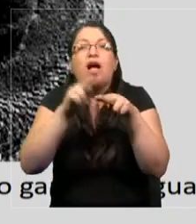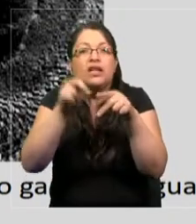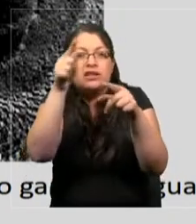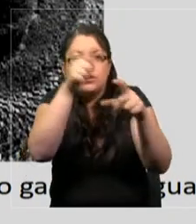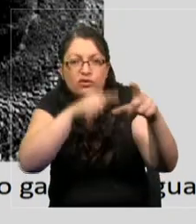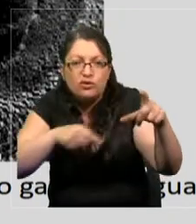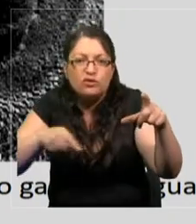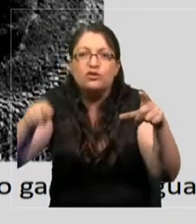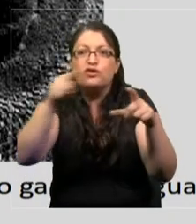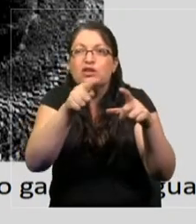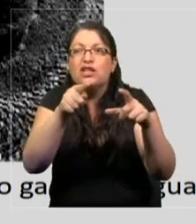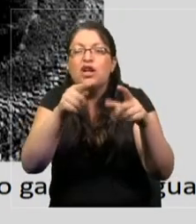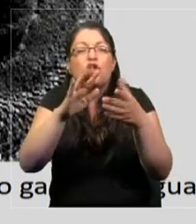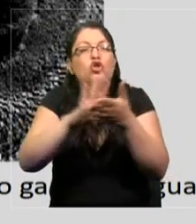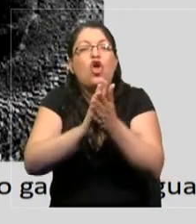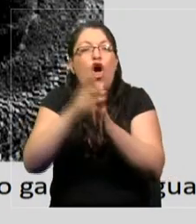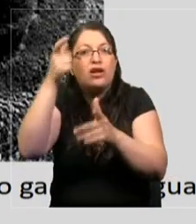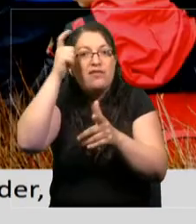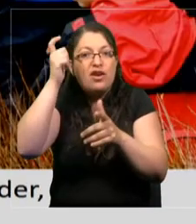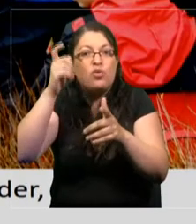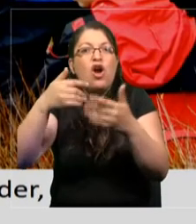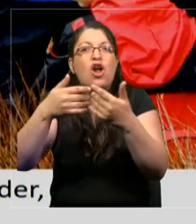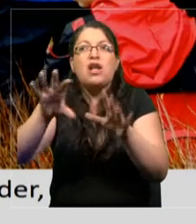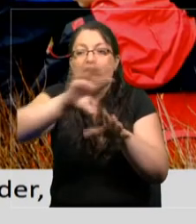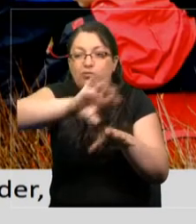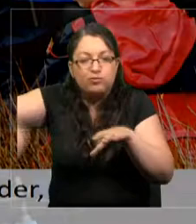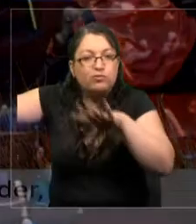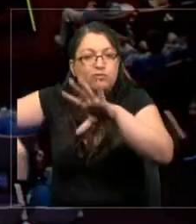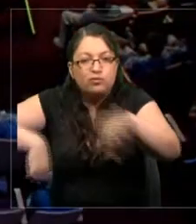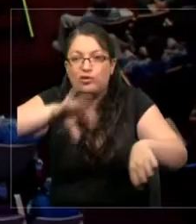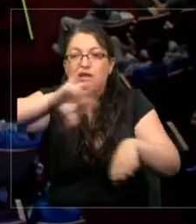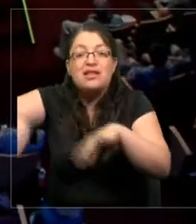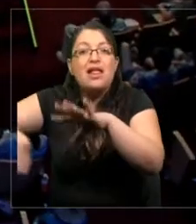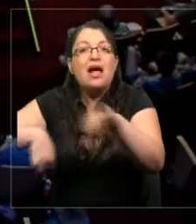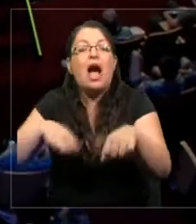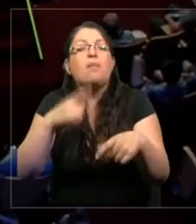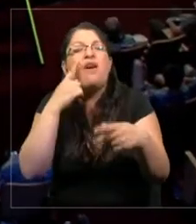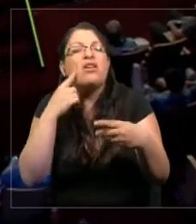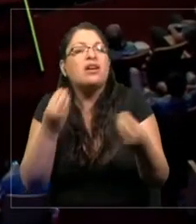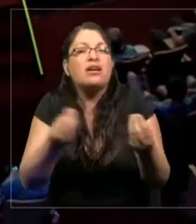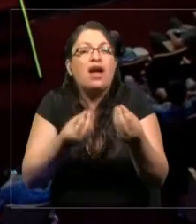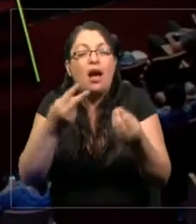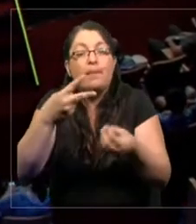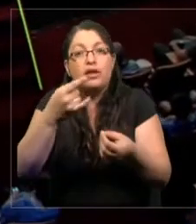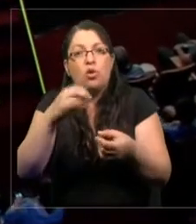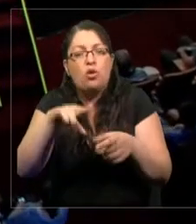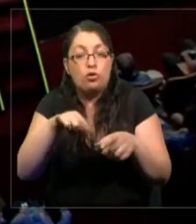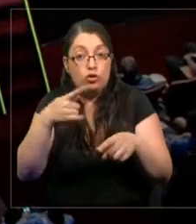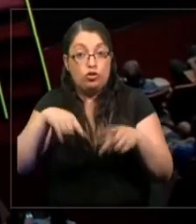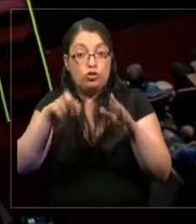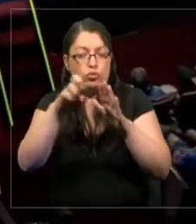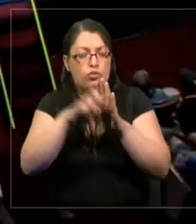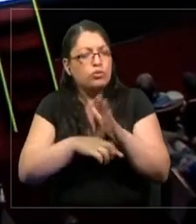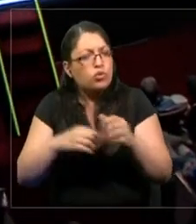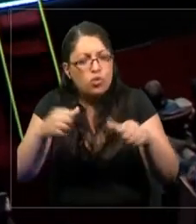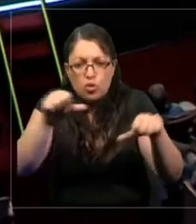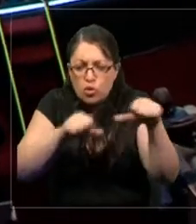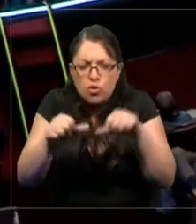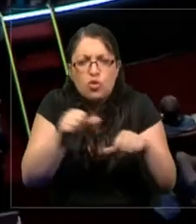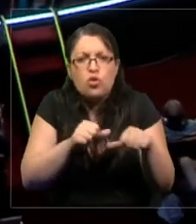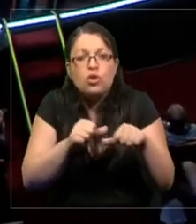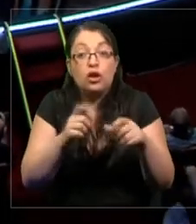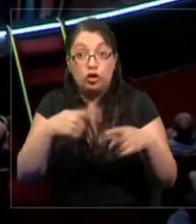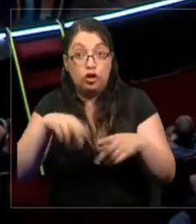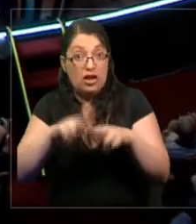ser retirar el ganado bagual y ver qué es lo que le pasaba a los huemules un enorme experimento esto no lo hicimos a espaldas de la comunidad el